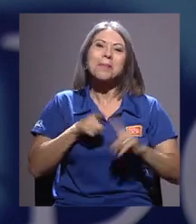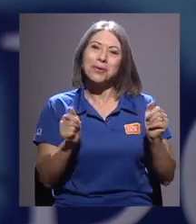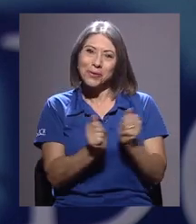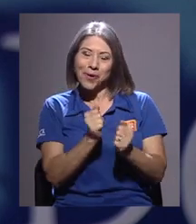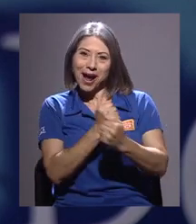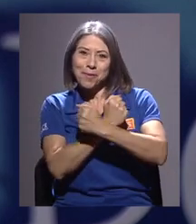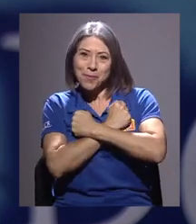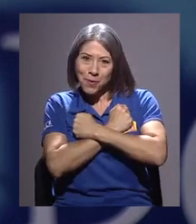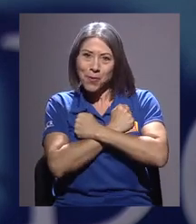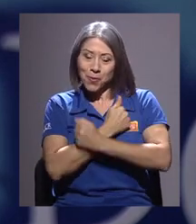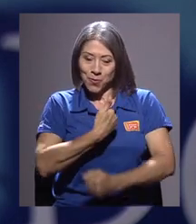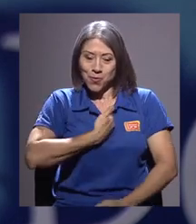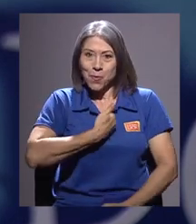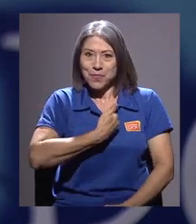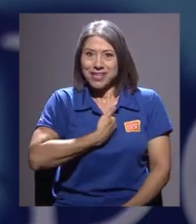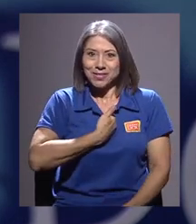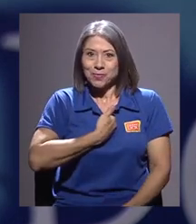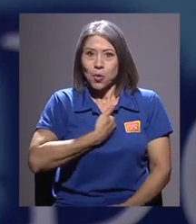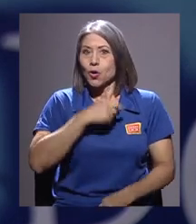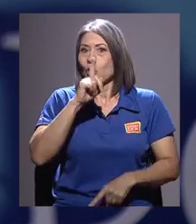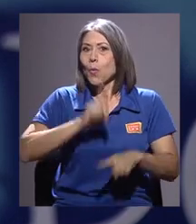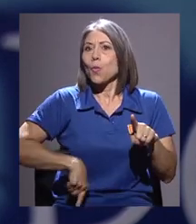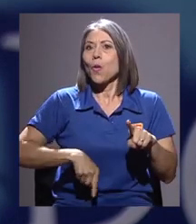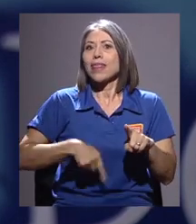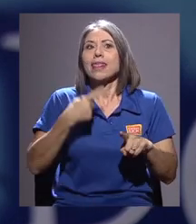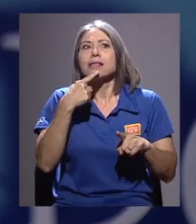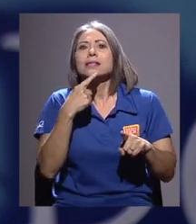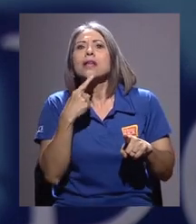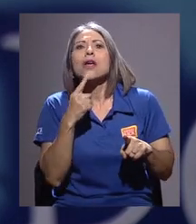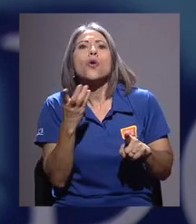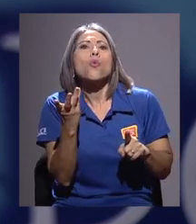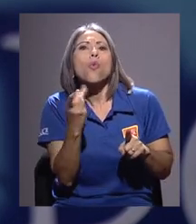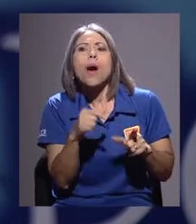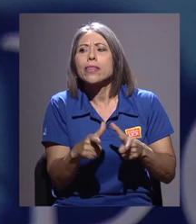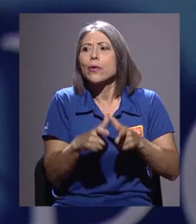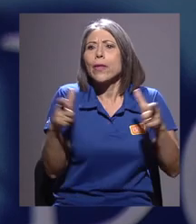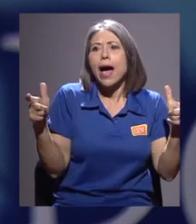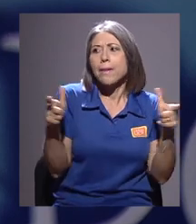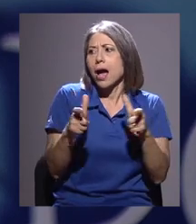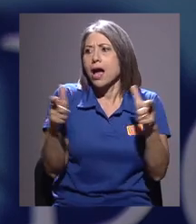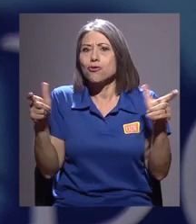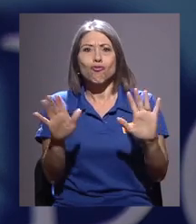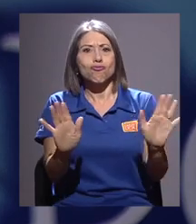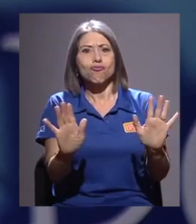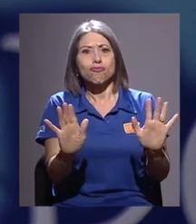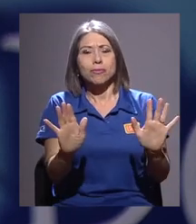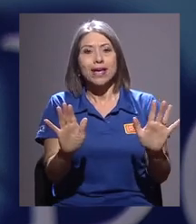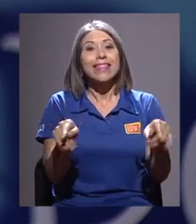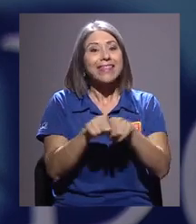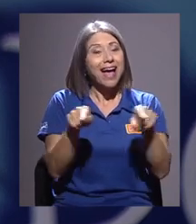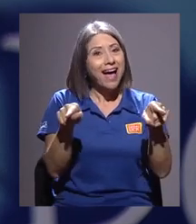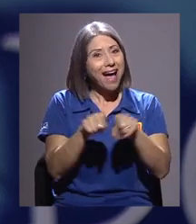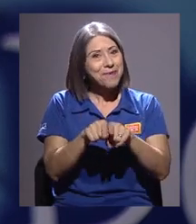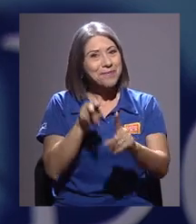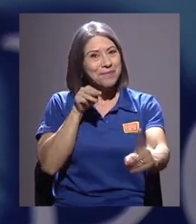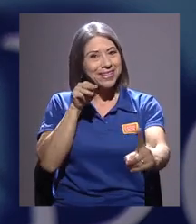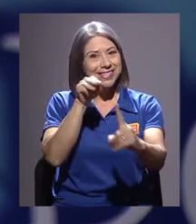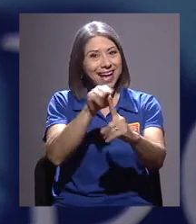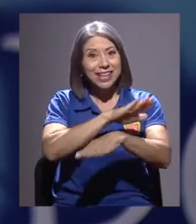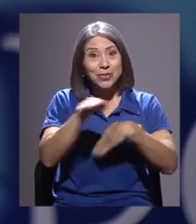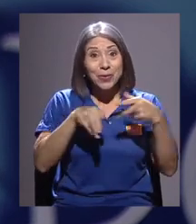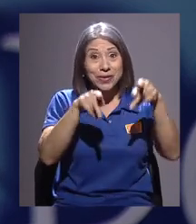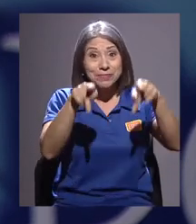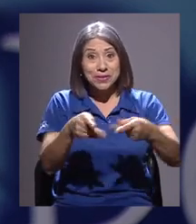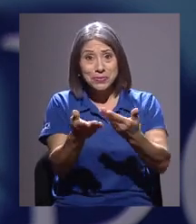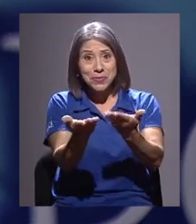amor uno mismo no es el que puede mejorar o dar el tamaño de esas cosas y también sirva el mensaje para todas las